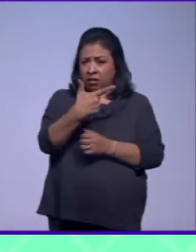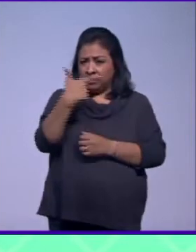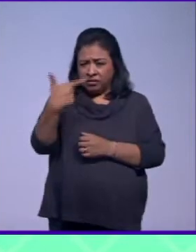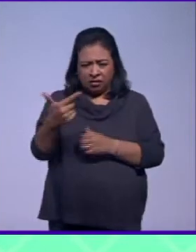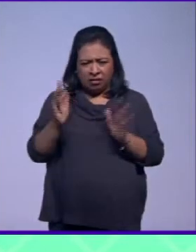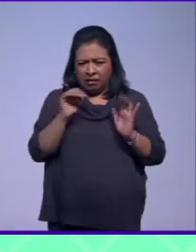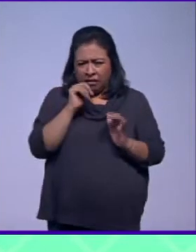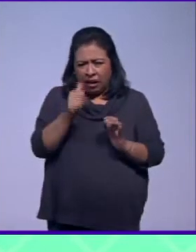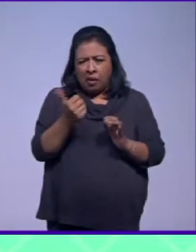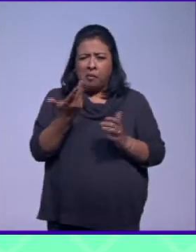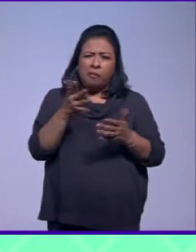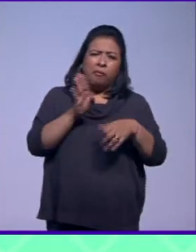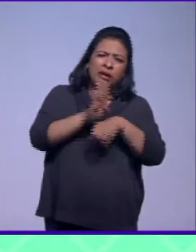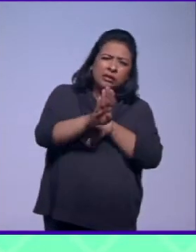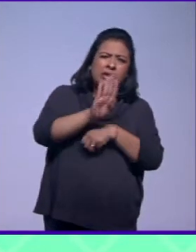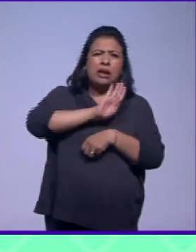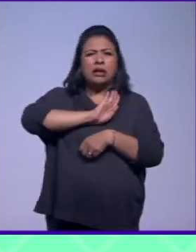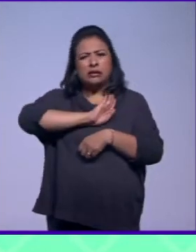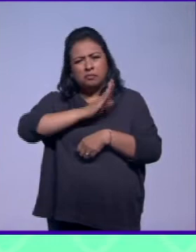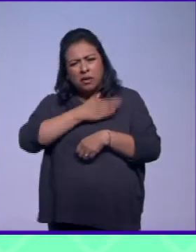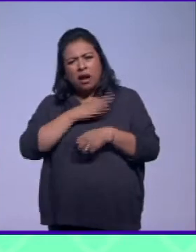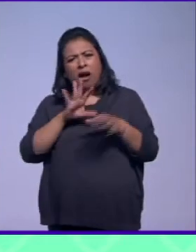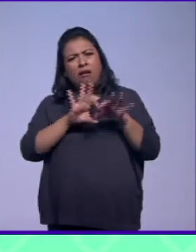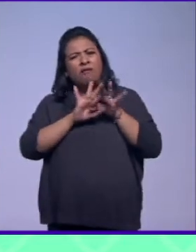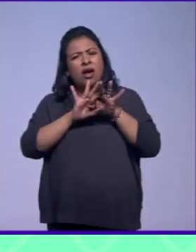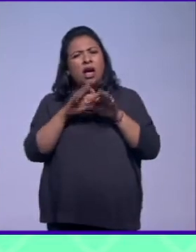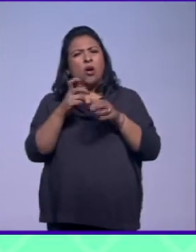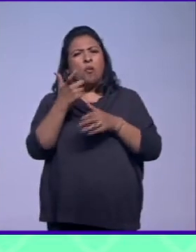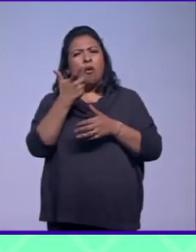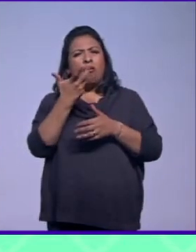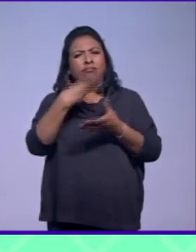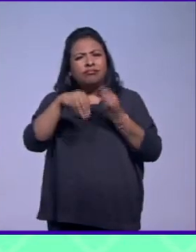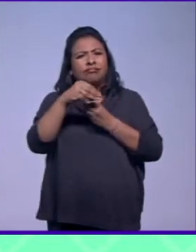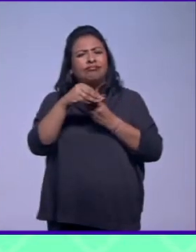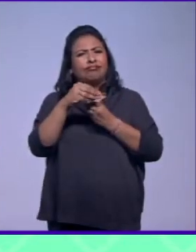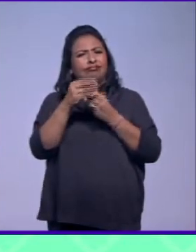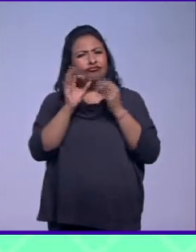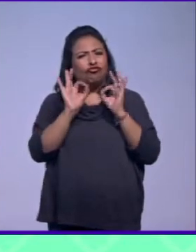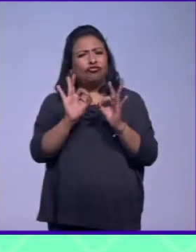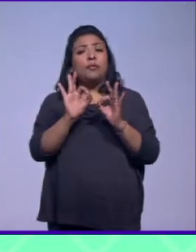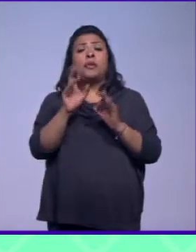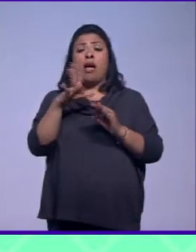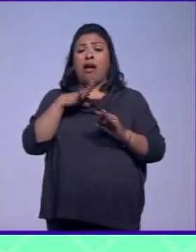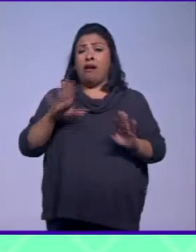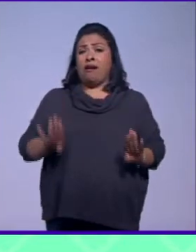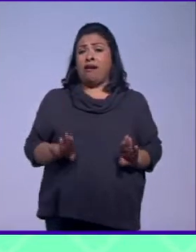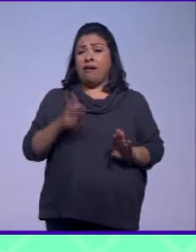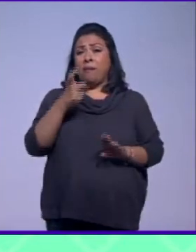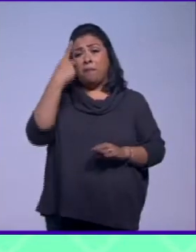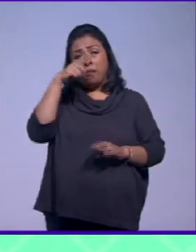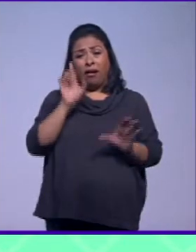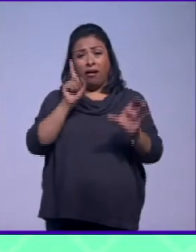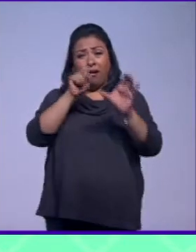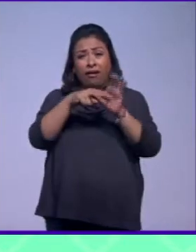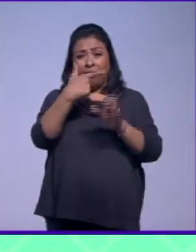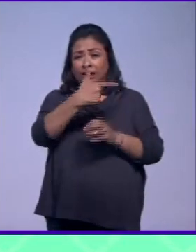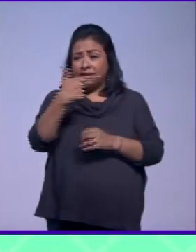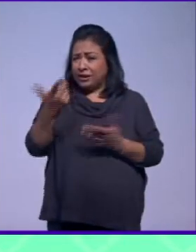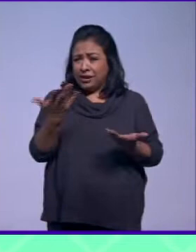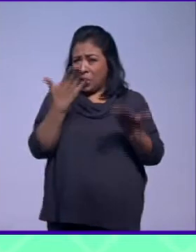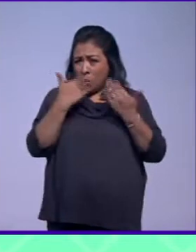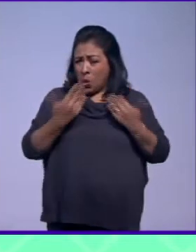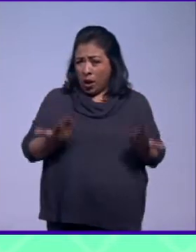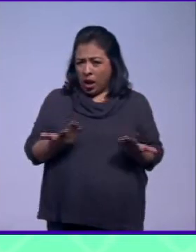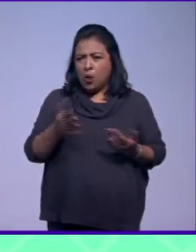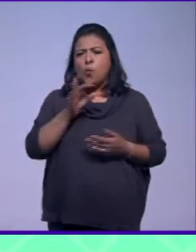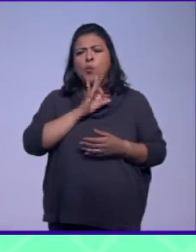llegaría un poco entre brasil y españa tener esta solidez económica es decir no tiene las características económicas para pertenecer al g7 si